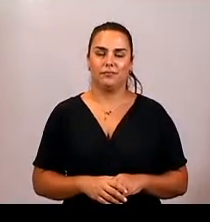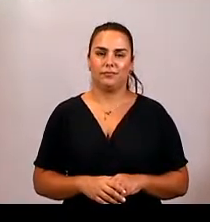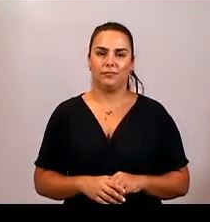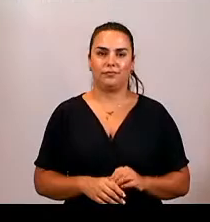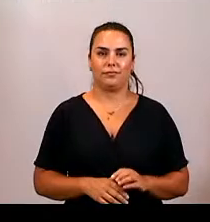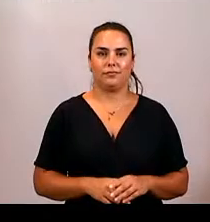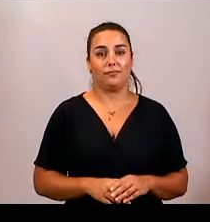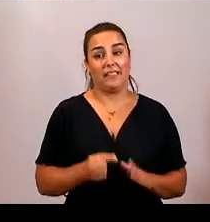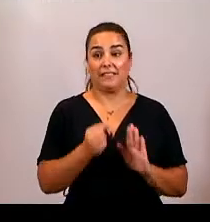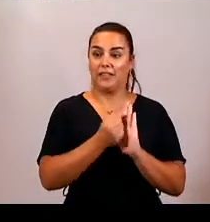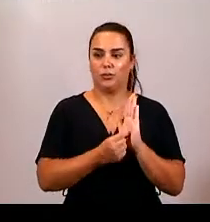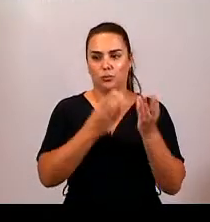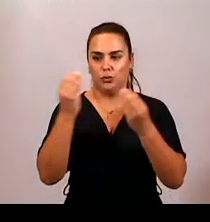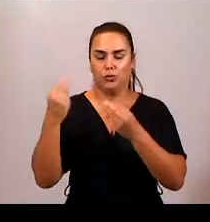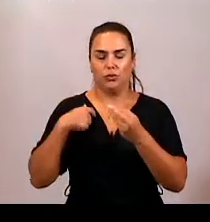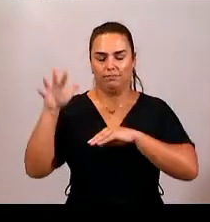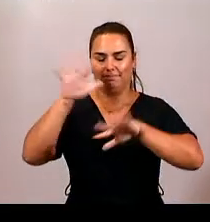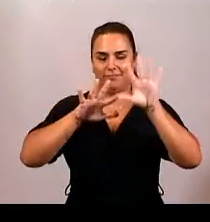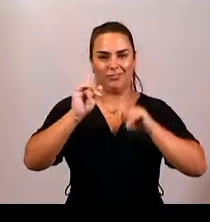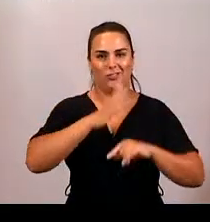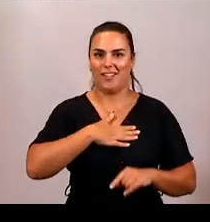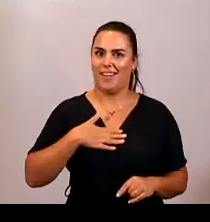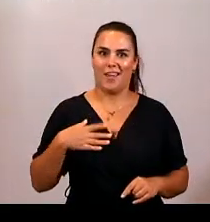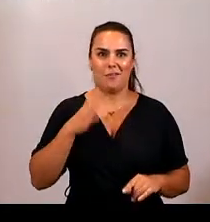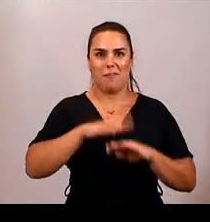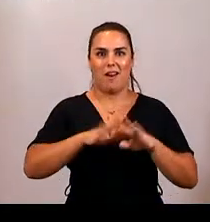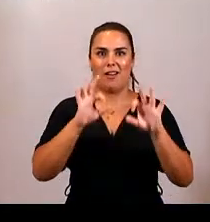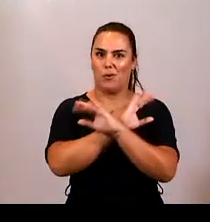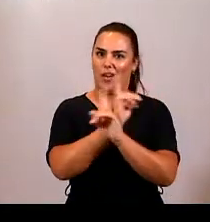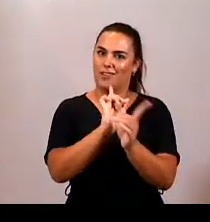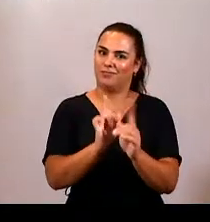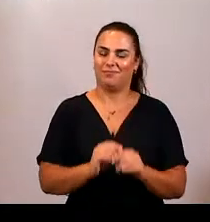Son muchos datos y no quiero equivocarme.